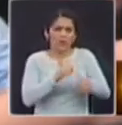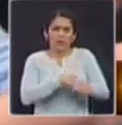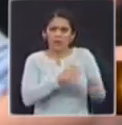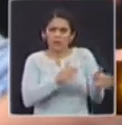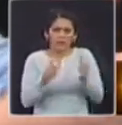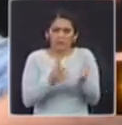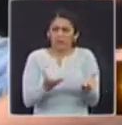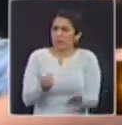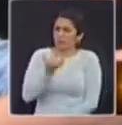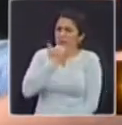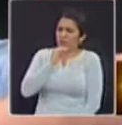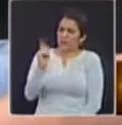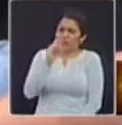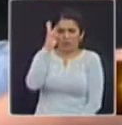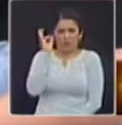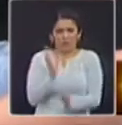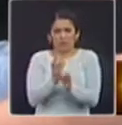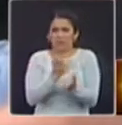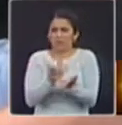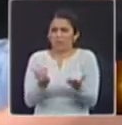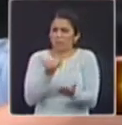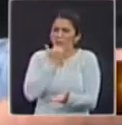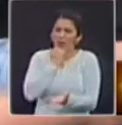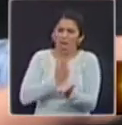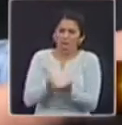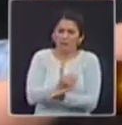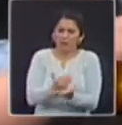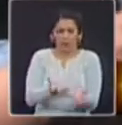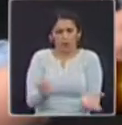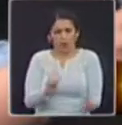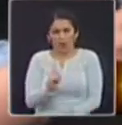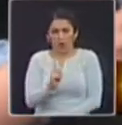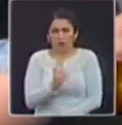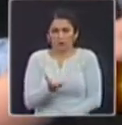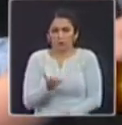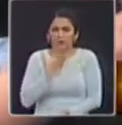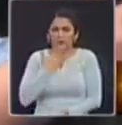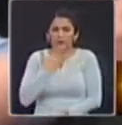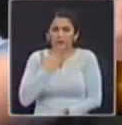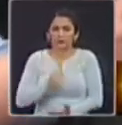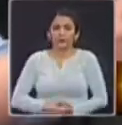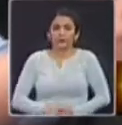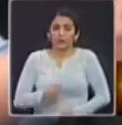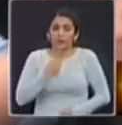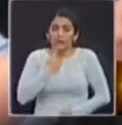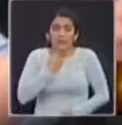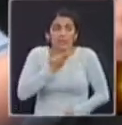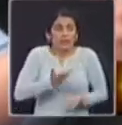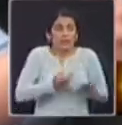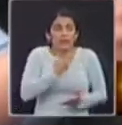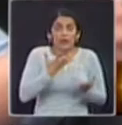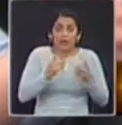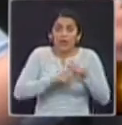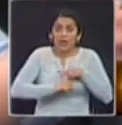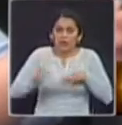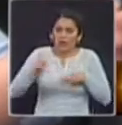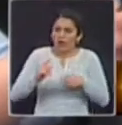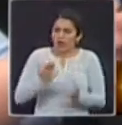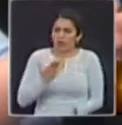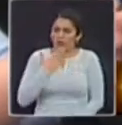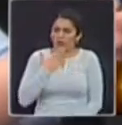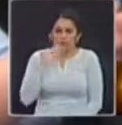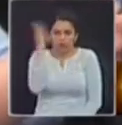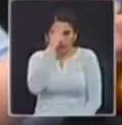con evidente mala fe, porque una presunta fuga es imposible. El vicepresidente Glass